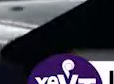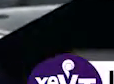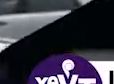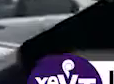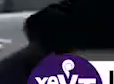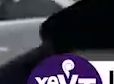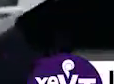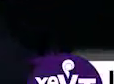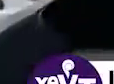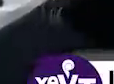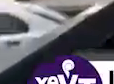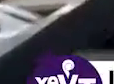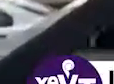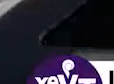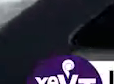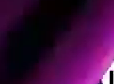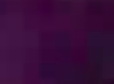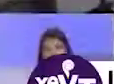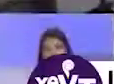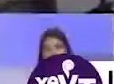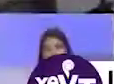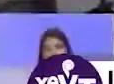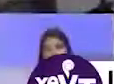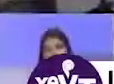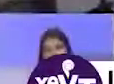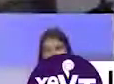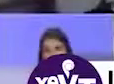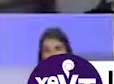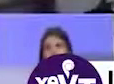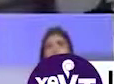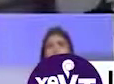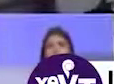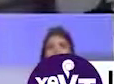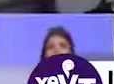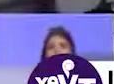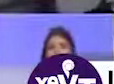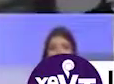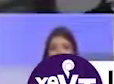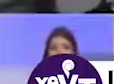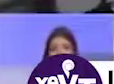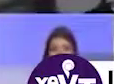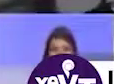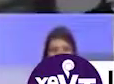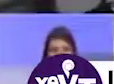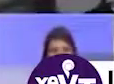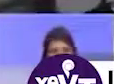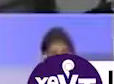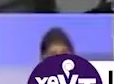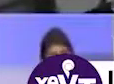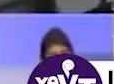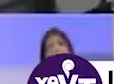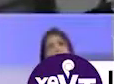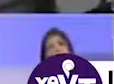tenido. ¿Algún foco rojo que pudiera haber? No, hasta ahorita no. El Tribunal Electoral del Poder Judicial de la Federación determinó que el informe del presidente